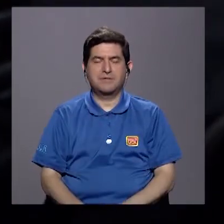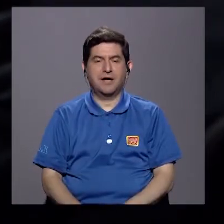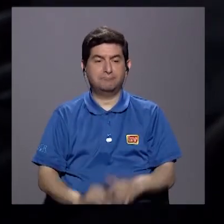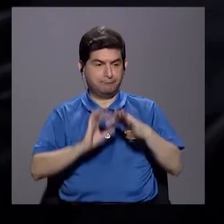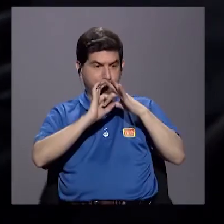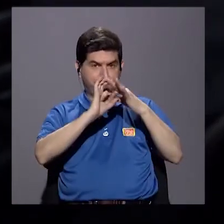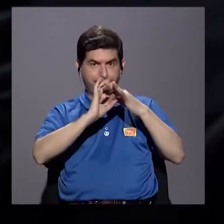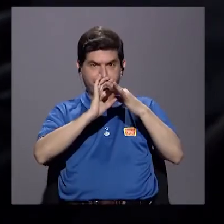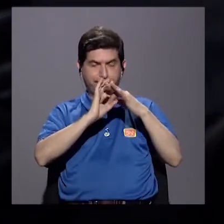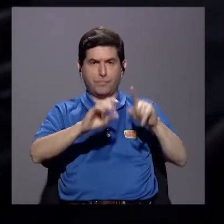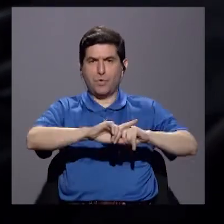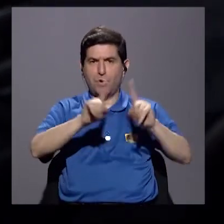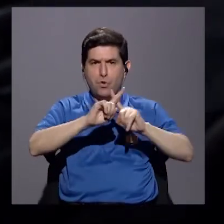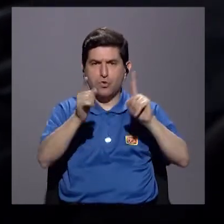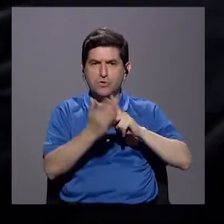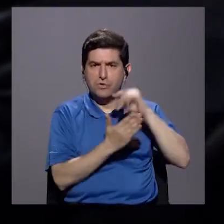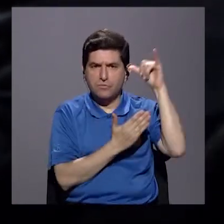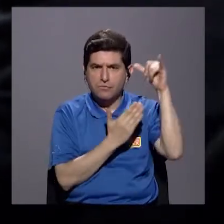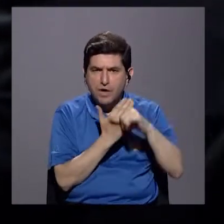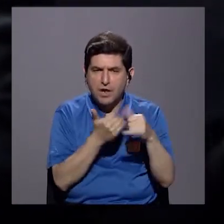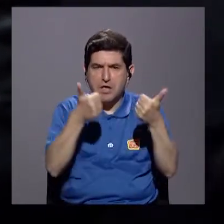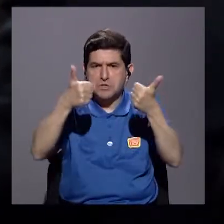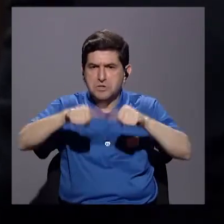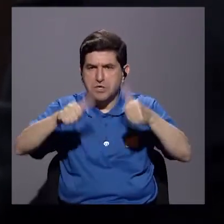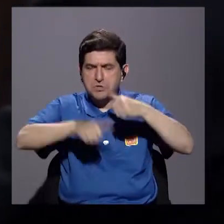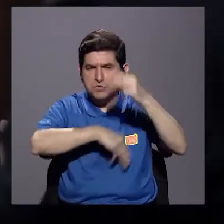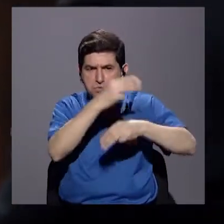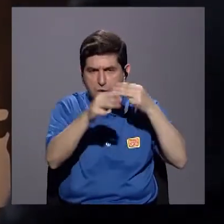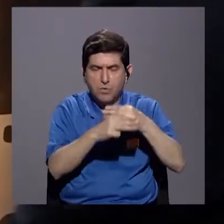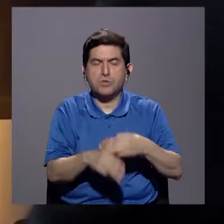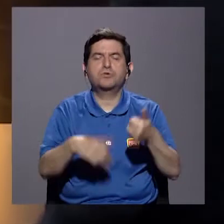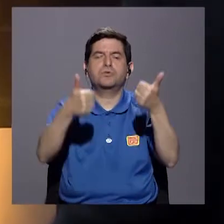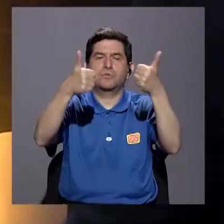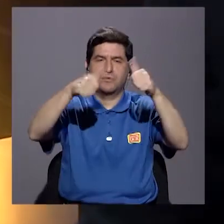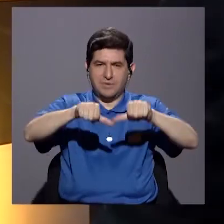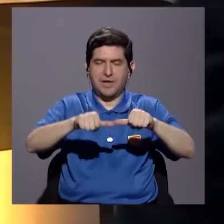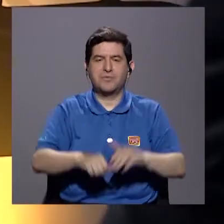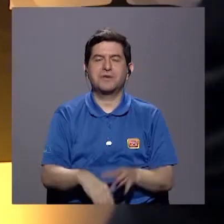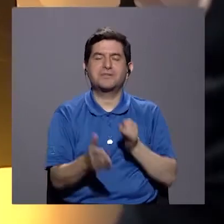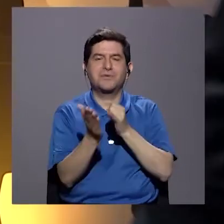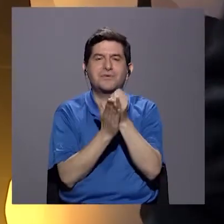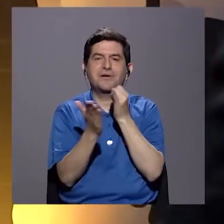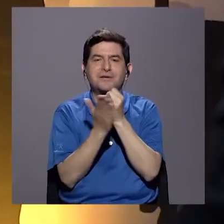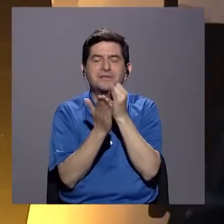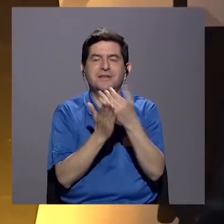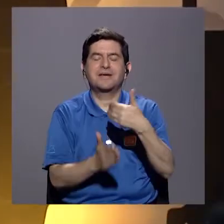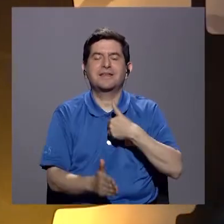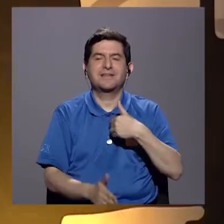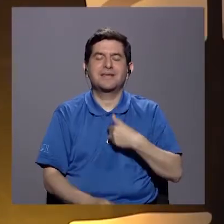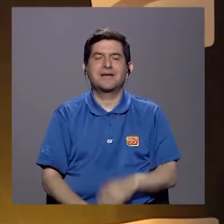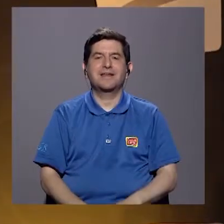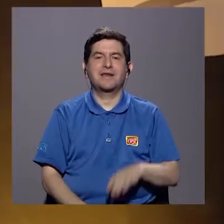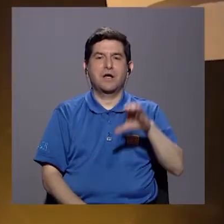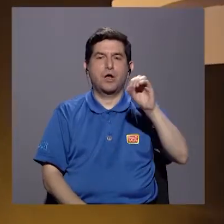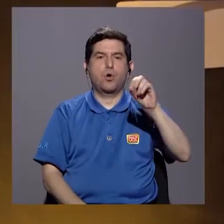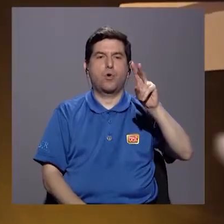correspondiente también con una serie de proyectos y convenios a nivel mundial. De acuerdo, esto es como la parte de investigación del CONARE, ¿verdad? Que tiene esas